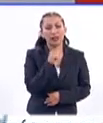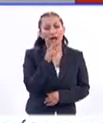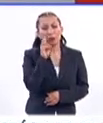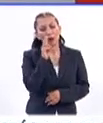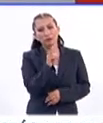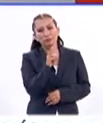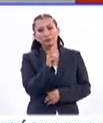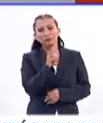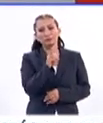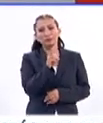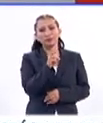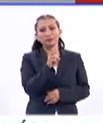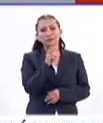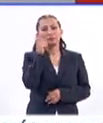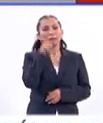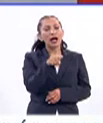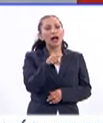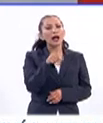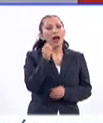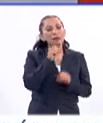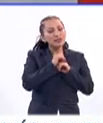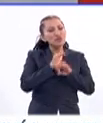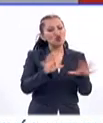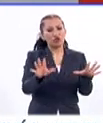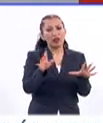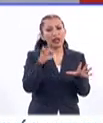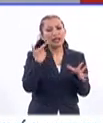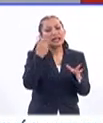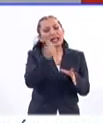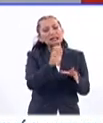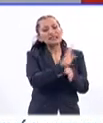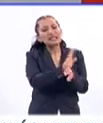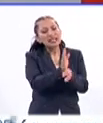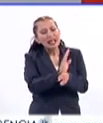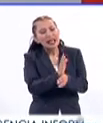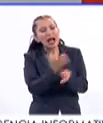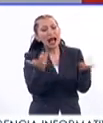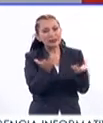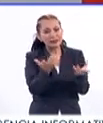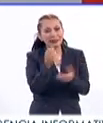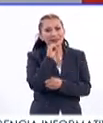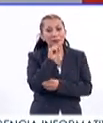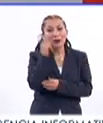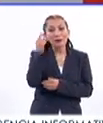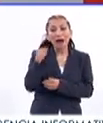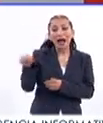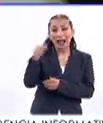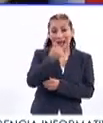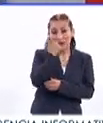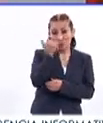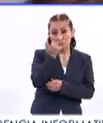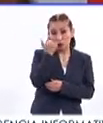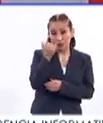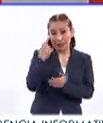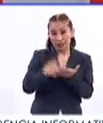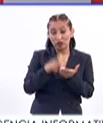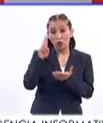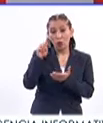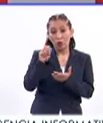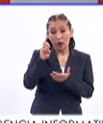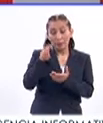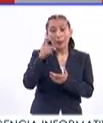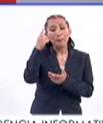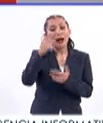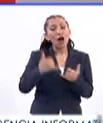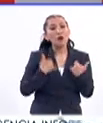esa medida para no solamente difundir el quehacer cinematográfico, sino también para que los estudiantes de la universidad, para